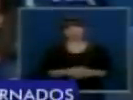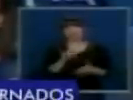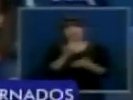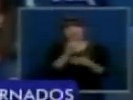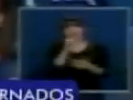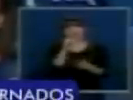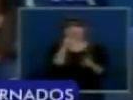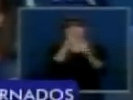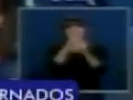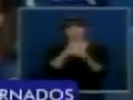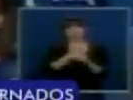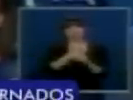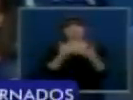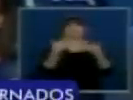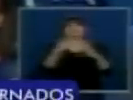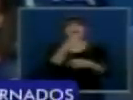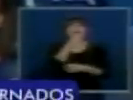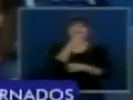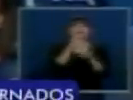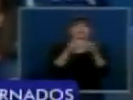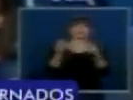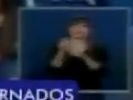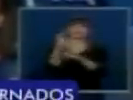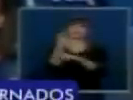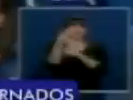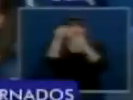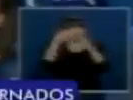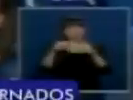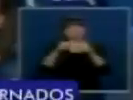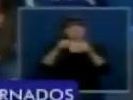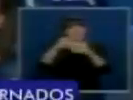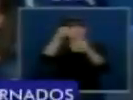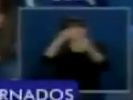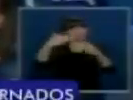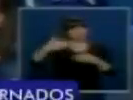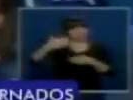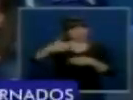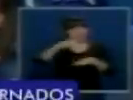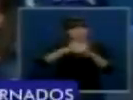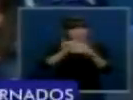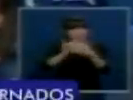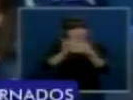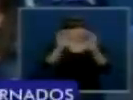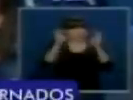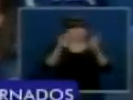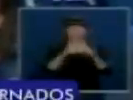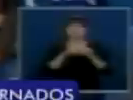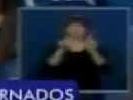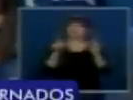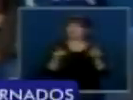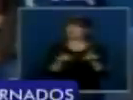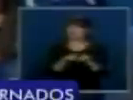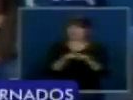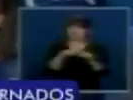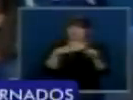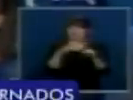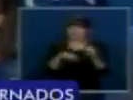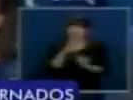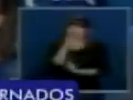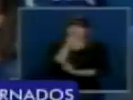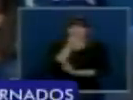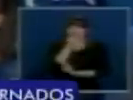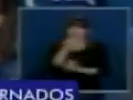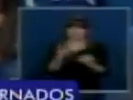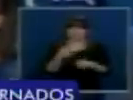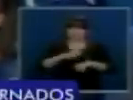propósito. Ya la prensa y las redes sociales han dado y seguirán dando cuenta de ello. Sin embargo, tampoco puedo guardar silencio en este